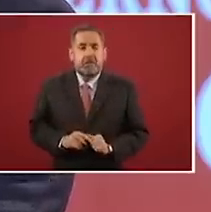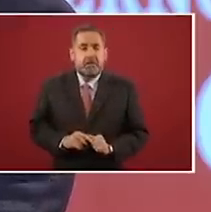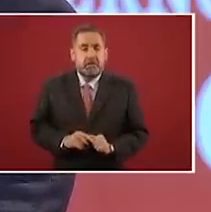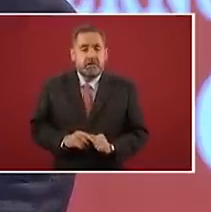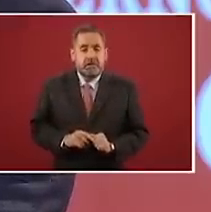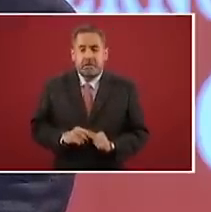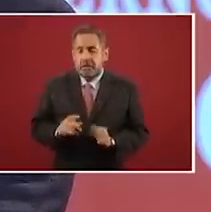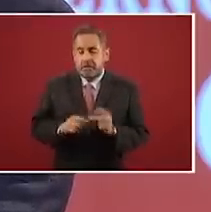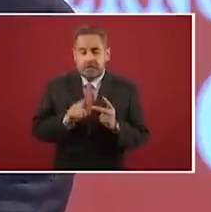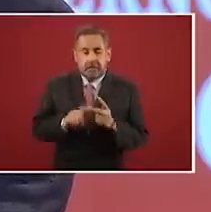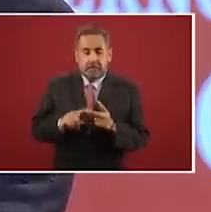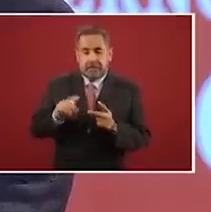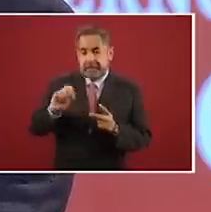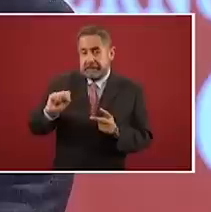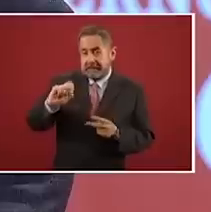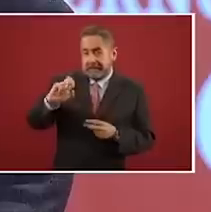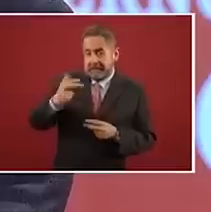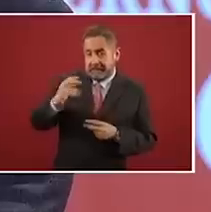el secretario de Hacienda